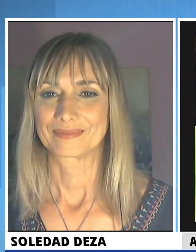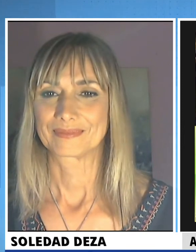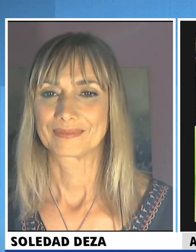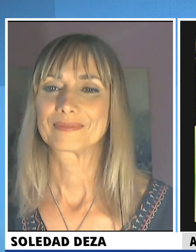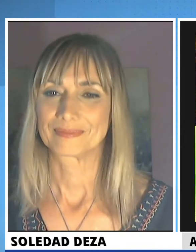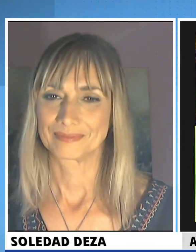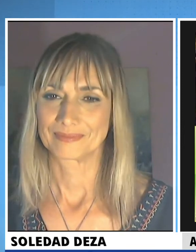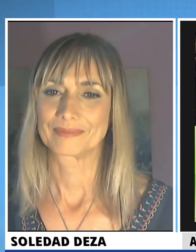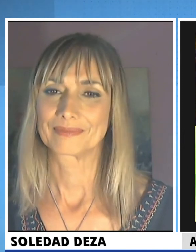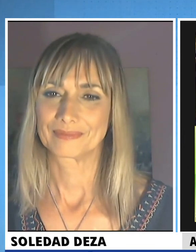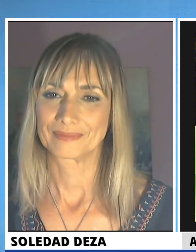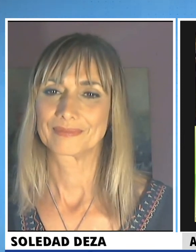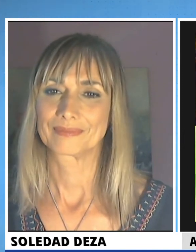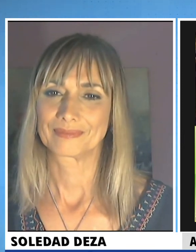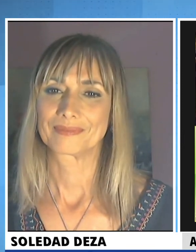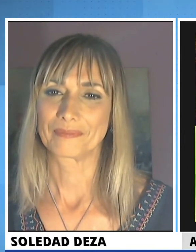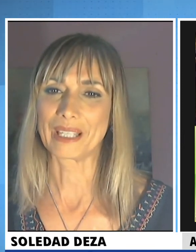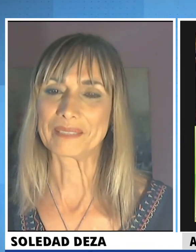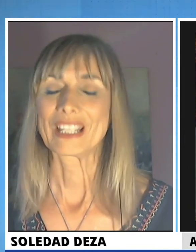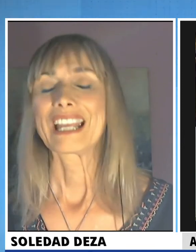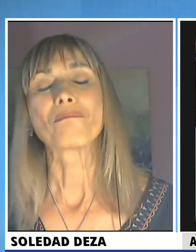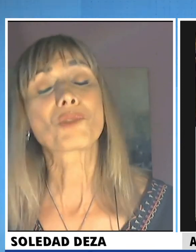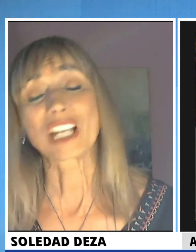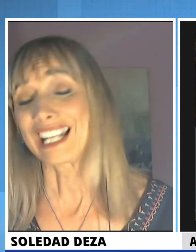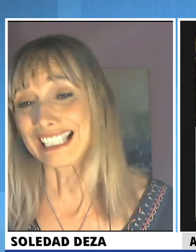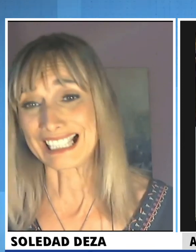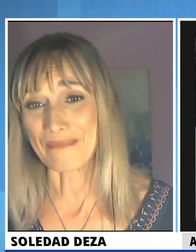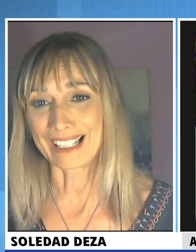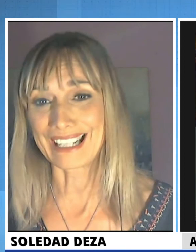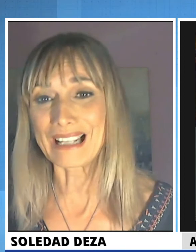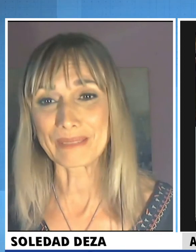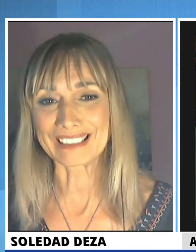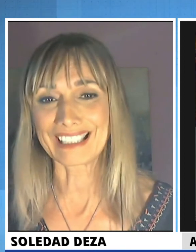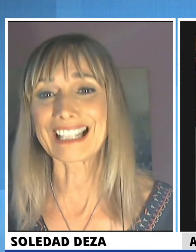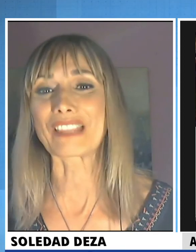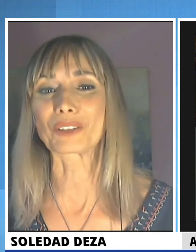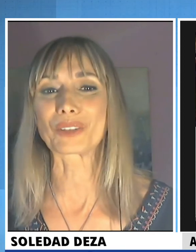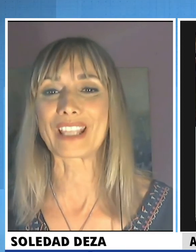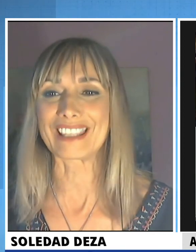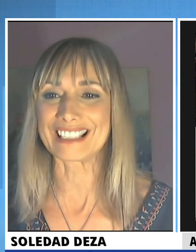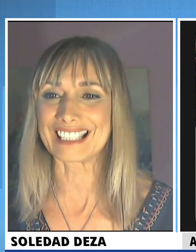lo represivo con lo feminista. Bien, muchas gracias a ambas, realmente.